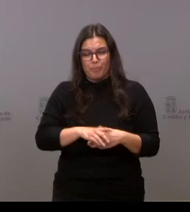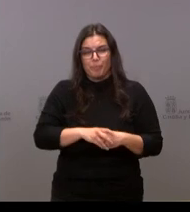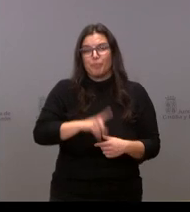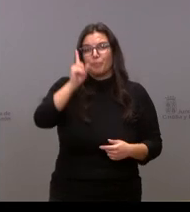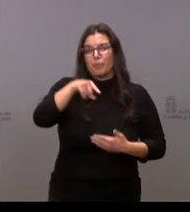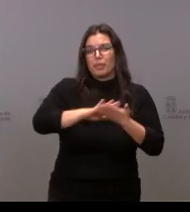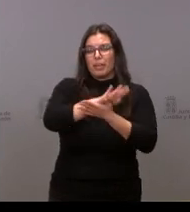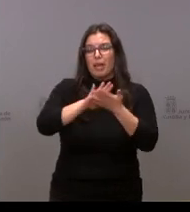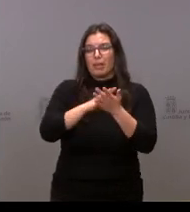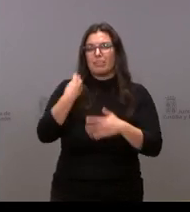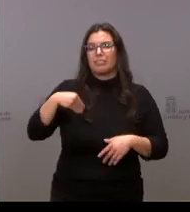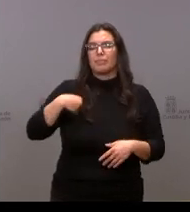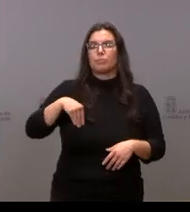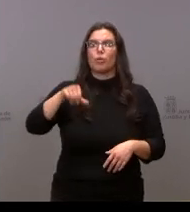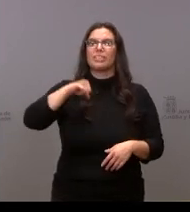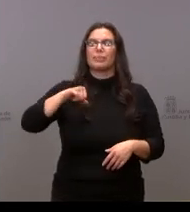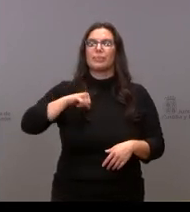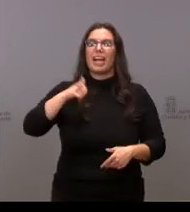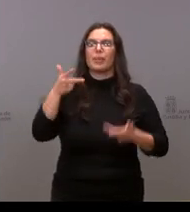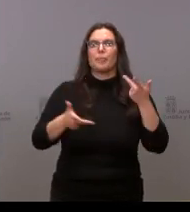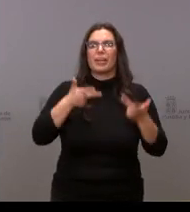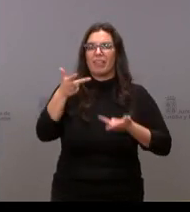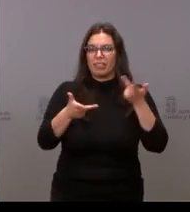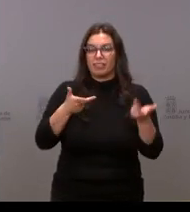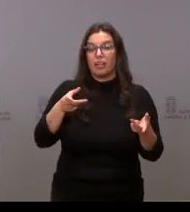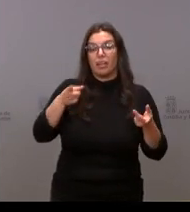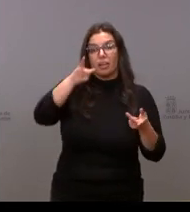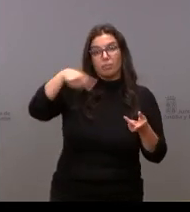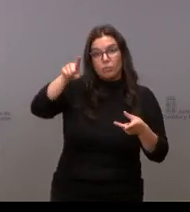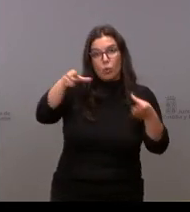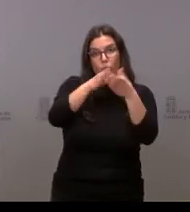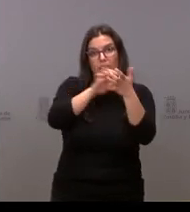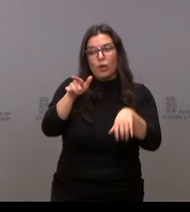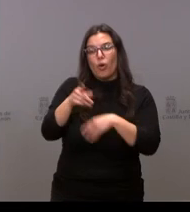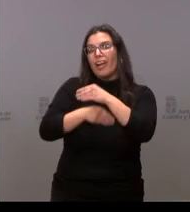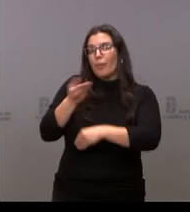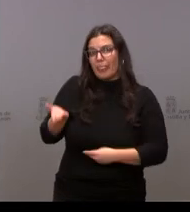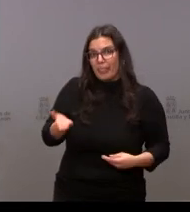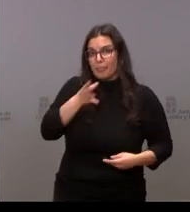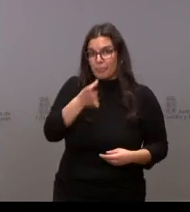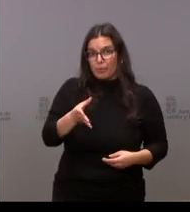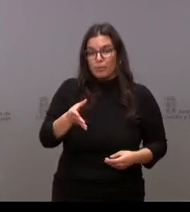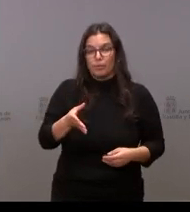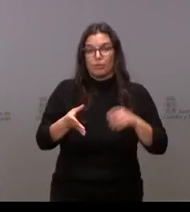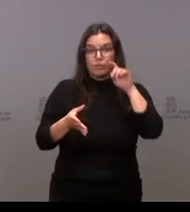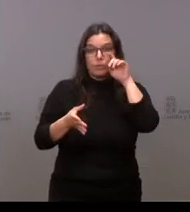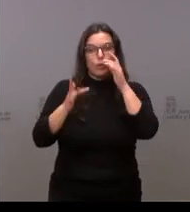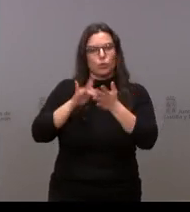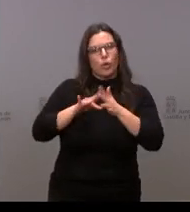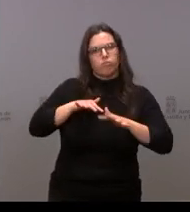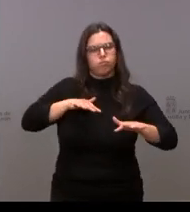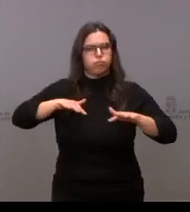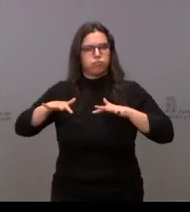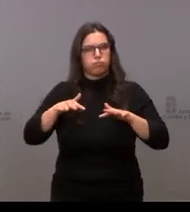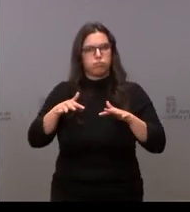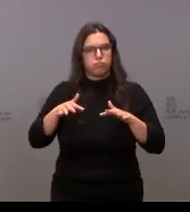hospital de benavente y qué intención tiene la junta respecto a este centro porque ha habido un movimiento desde